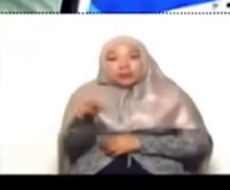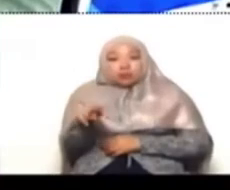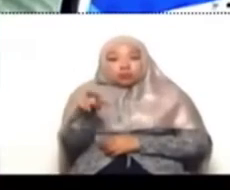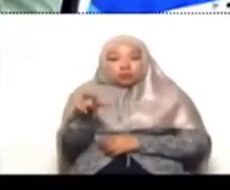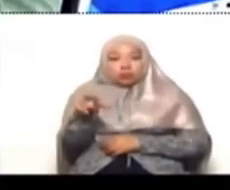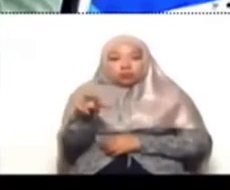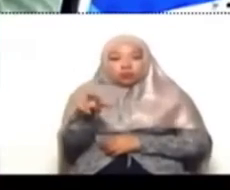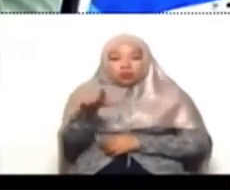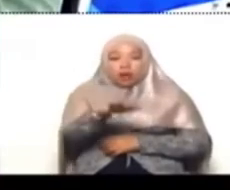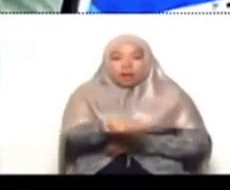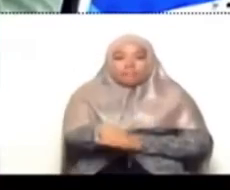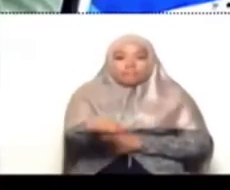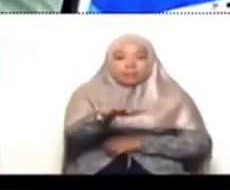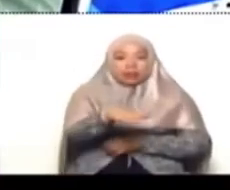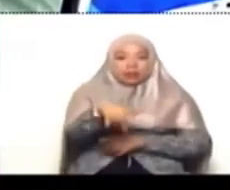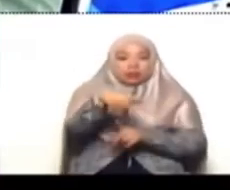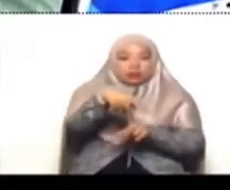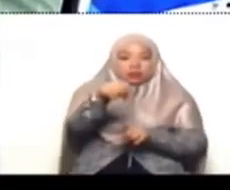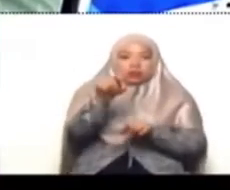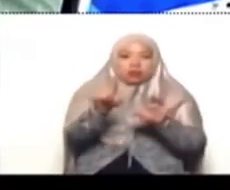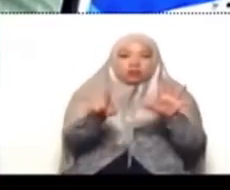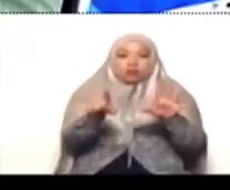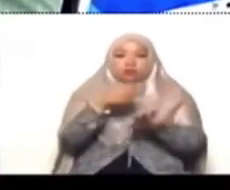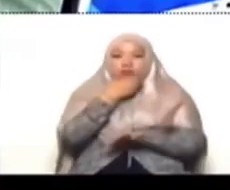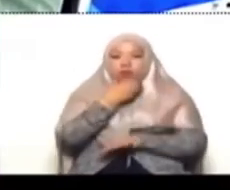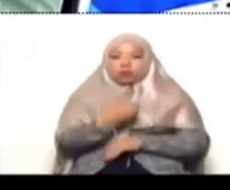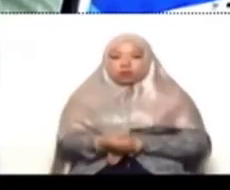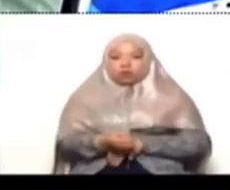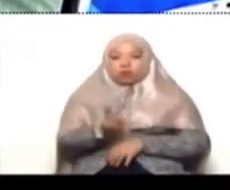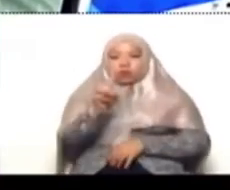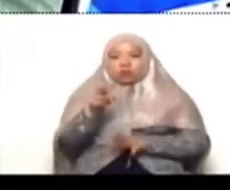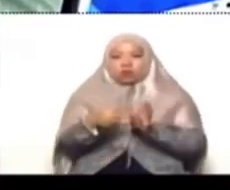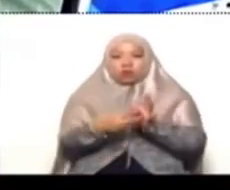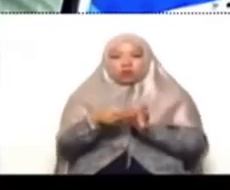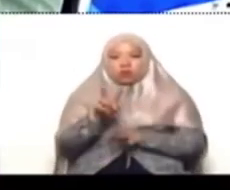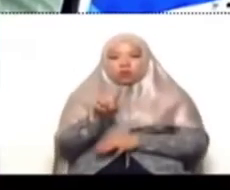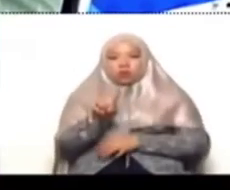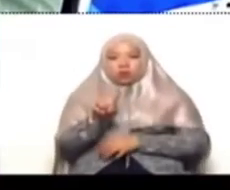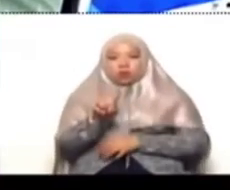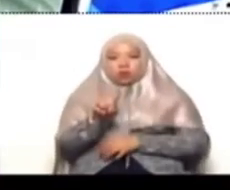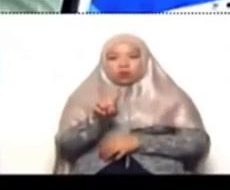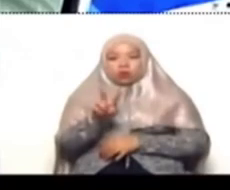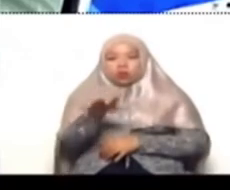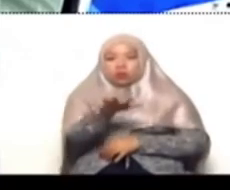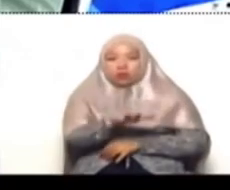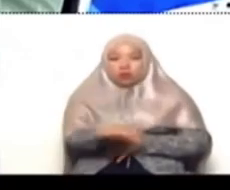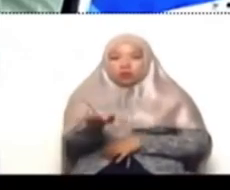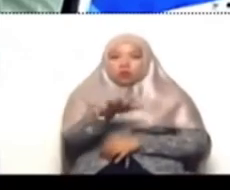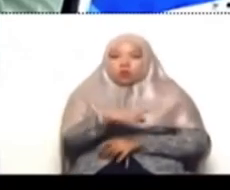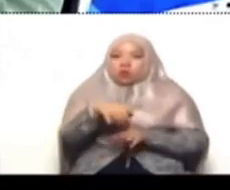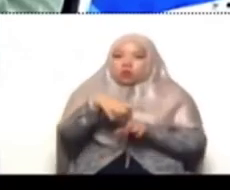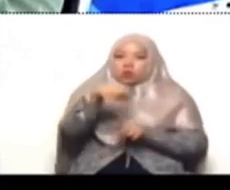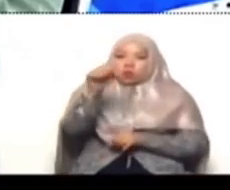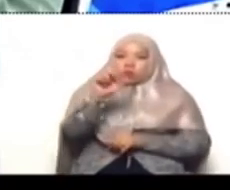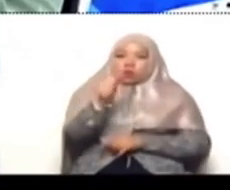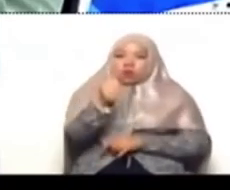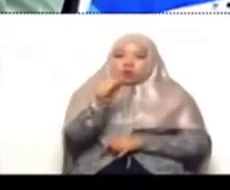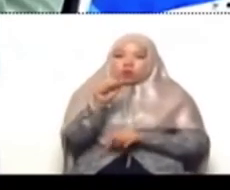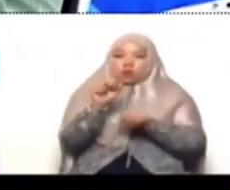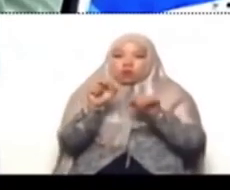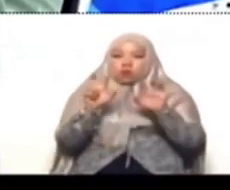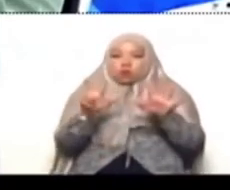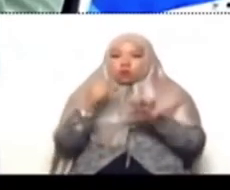fue a la Plaza Altamira. El 6 de diciembre del 2002. Tomado la Plaza Altamira desde el 18 de